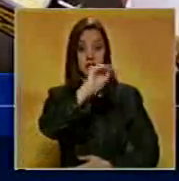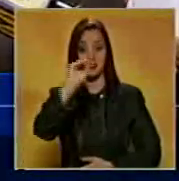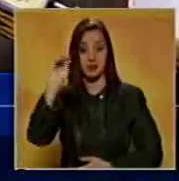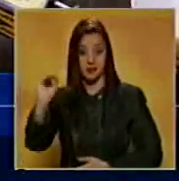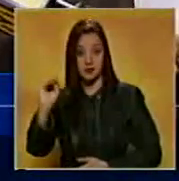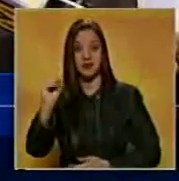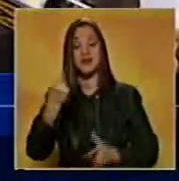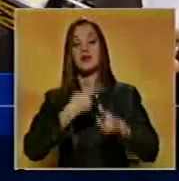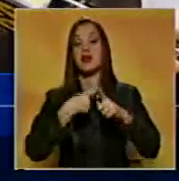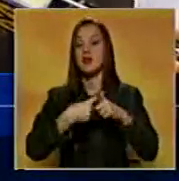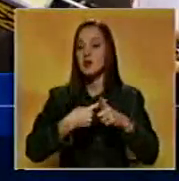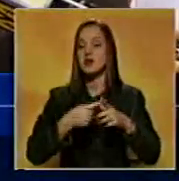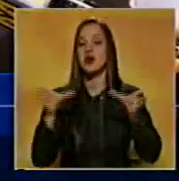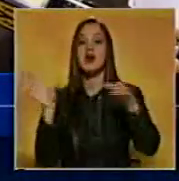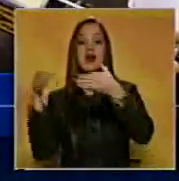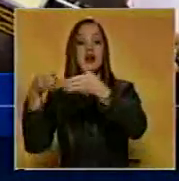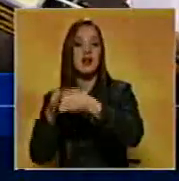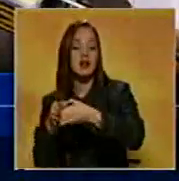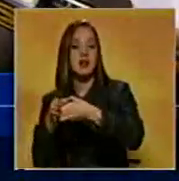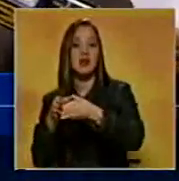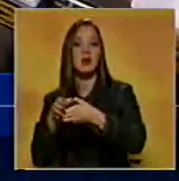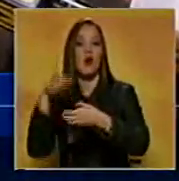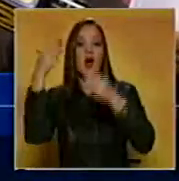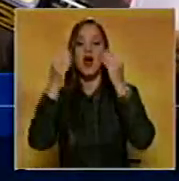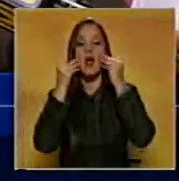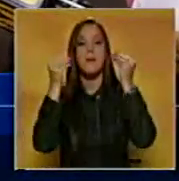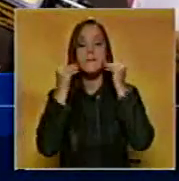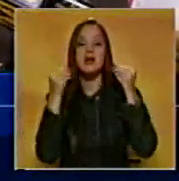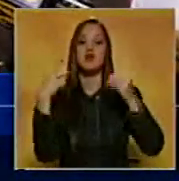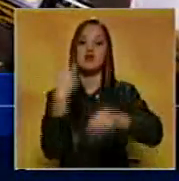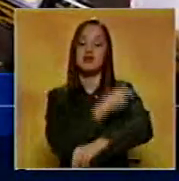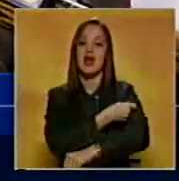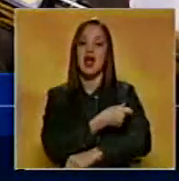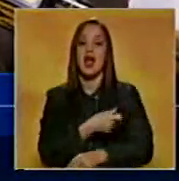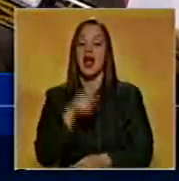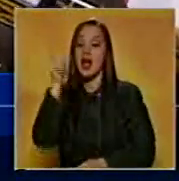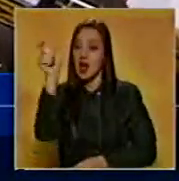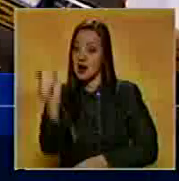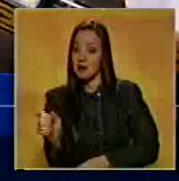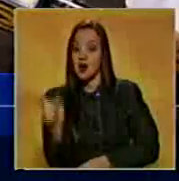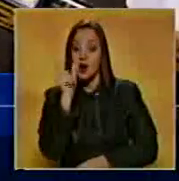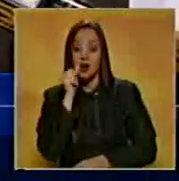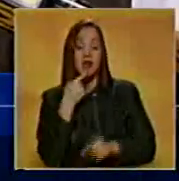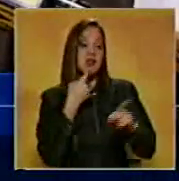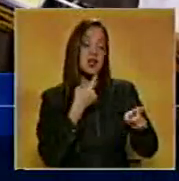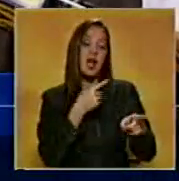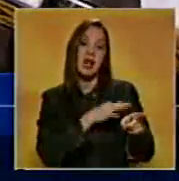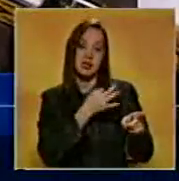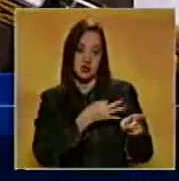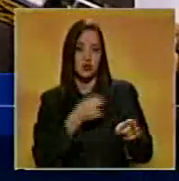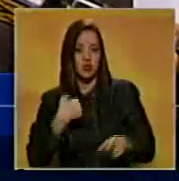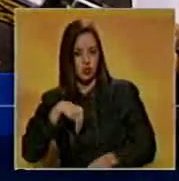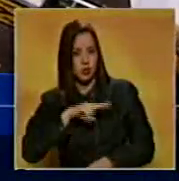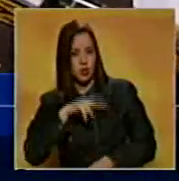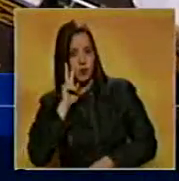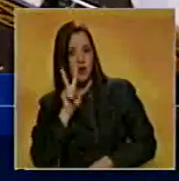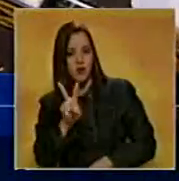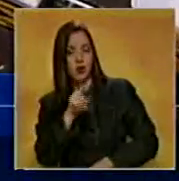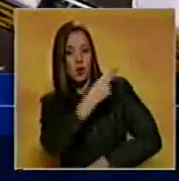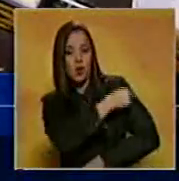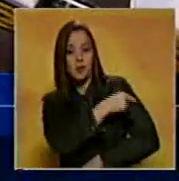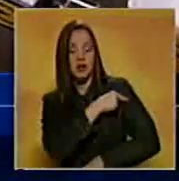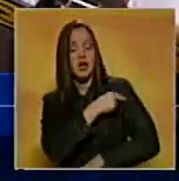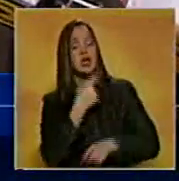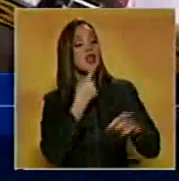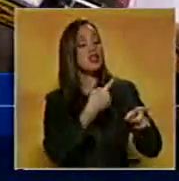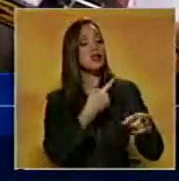de inmunización, al portero, que ya no tiene que estarle diciendo a la señora, porque hemos visto en hospitales que le